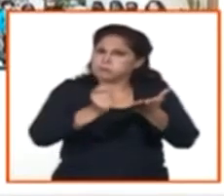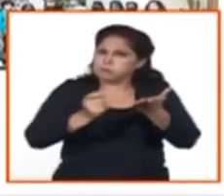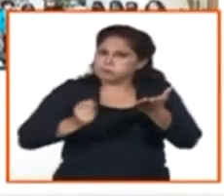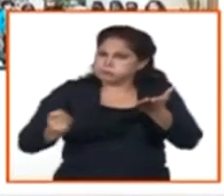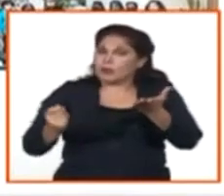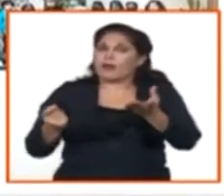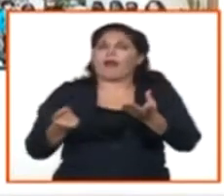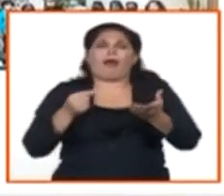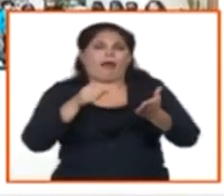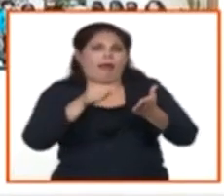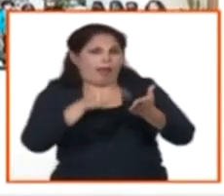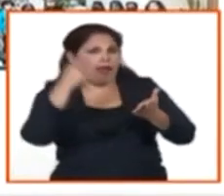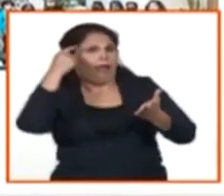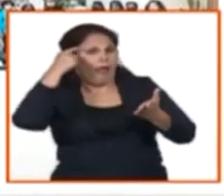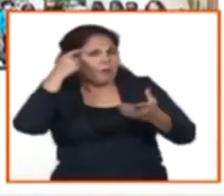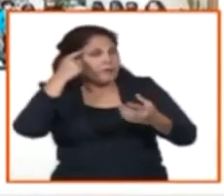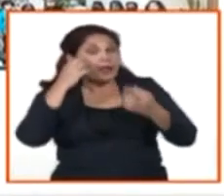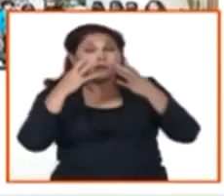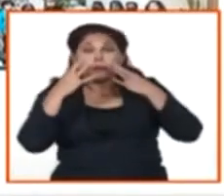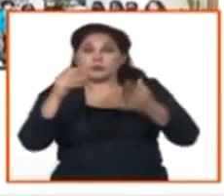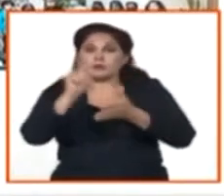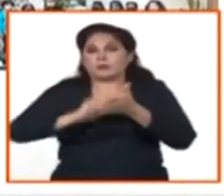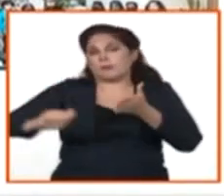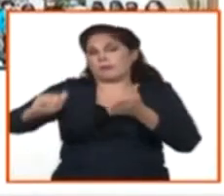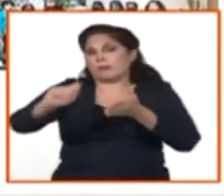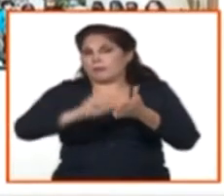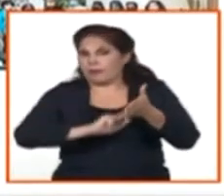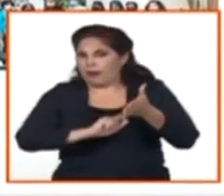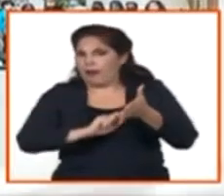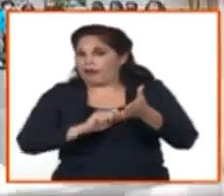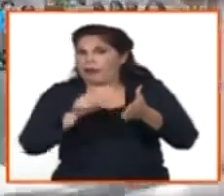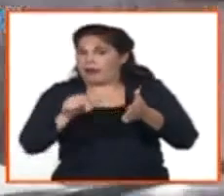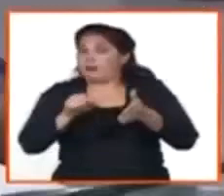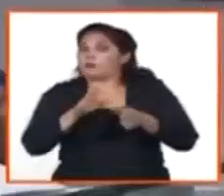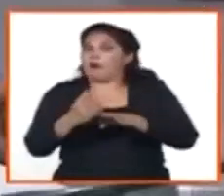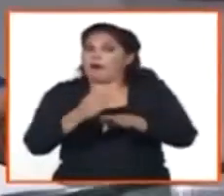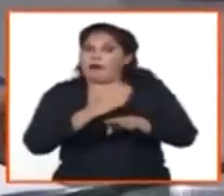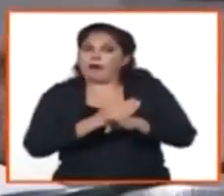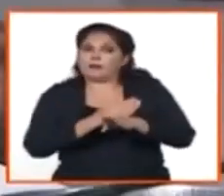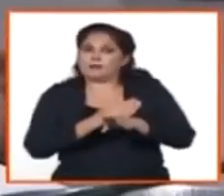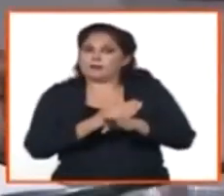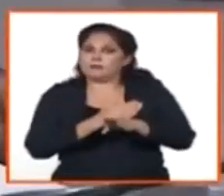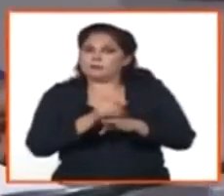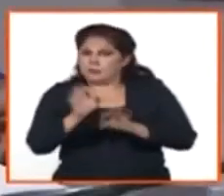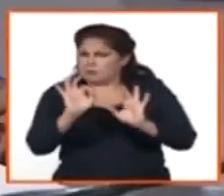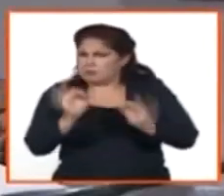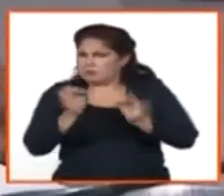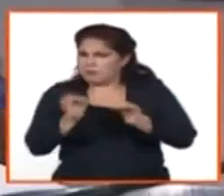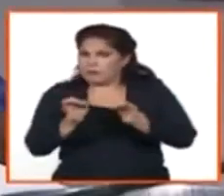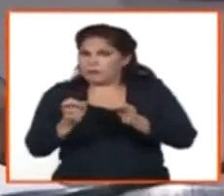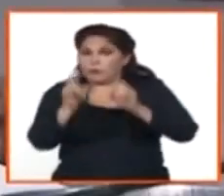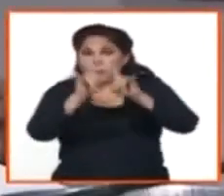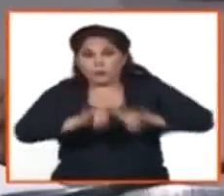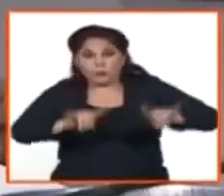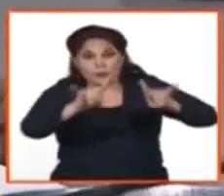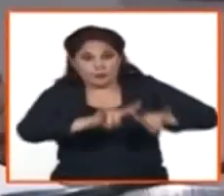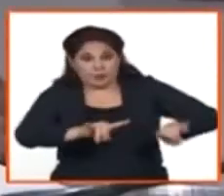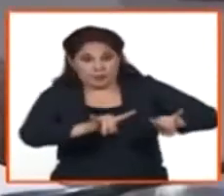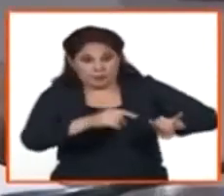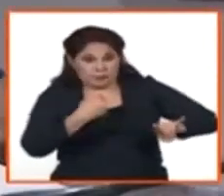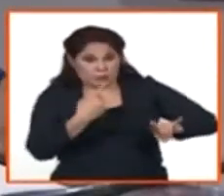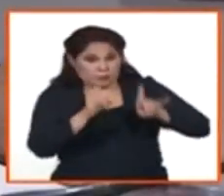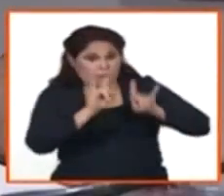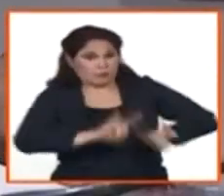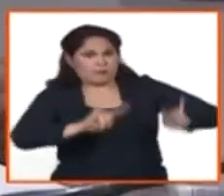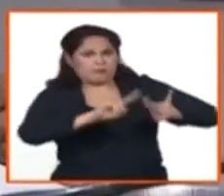del punto focal del Plan SAN que ya habíamos venido trabajando. En el caso específico de las universidades, se trabajó